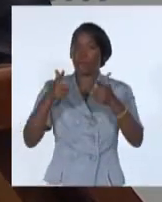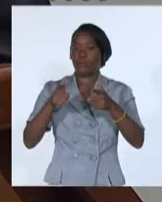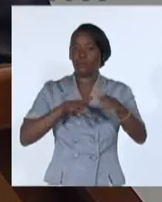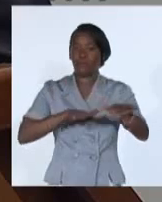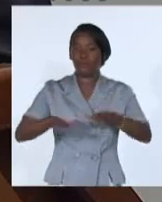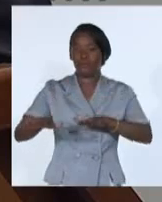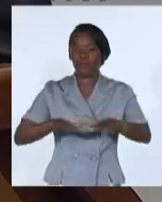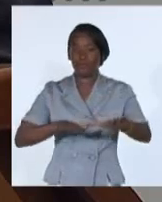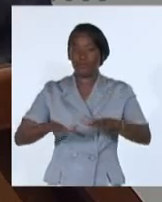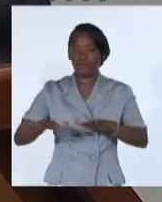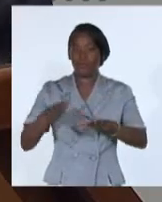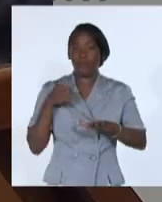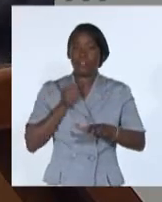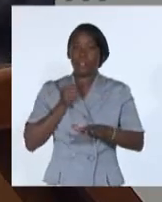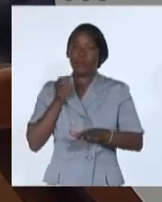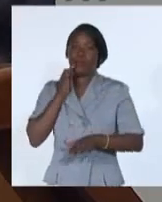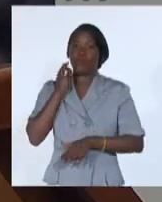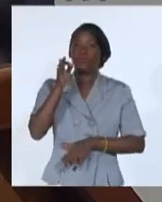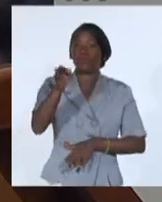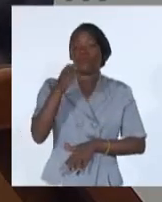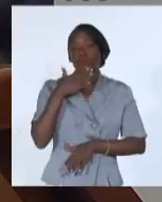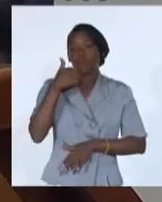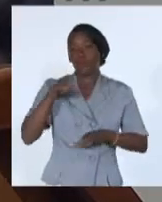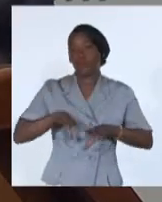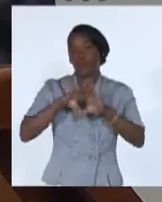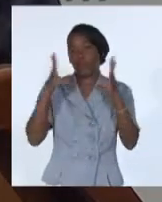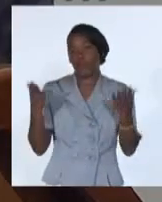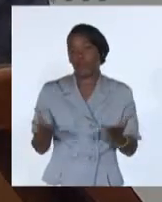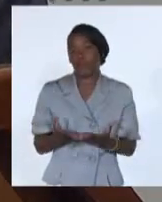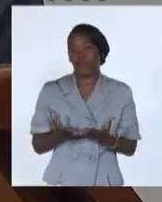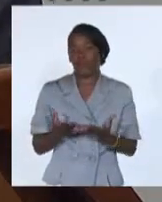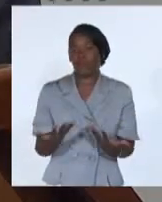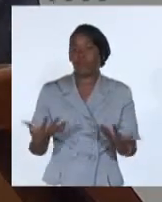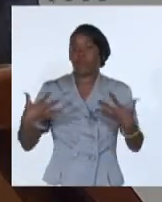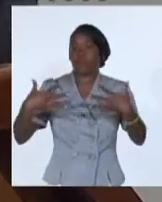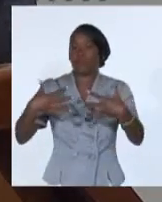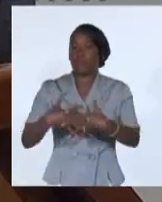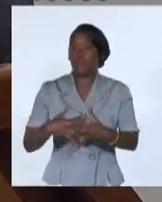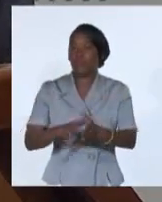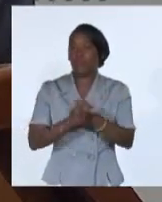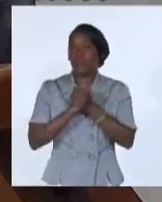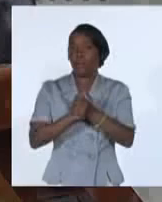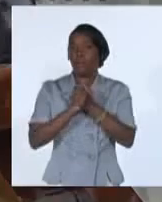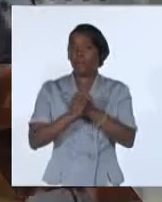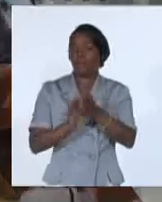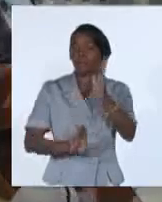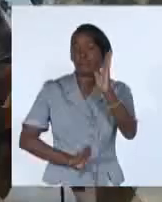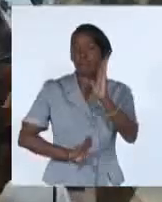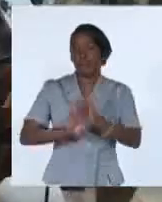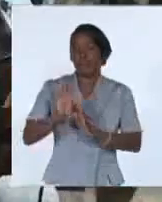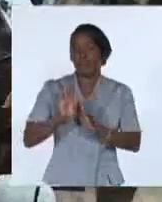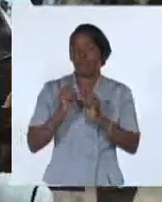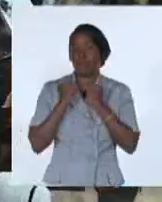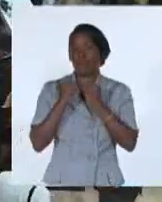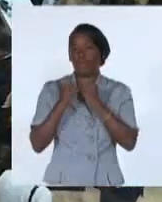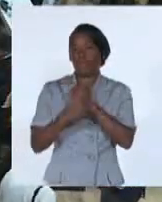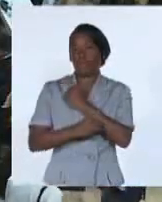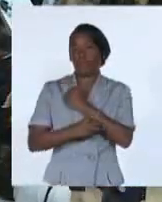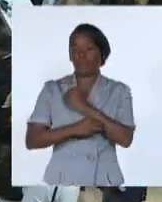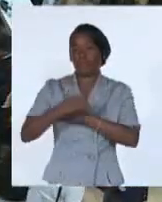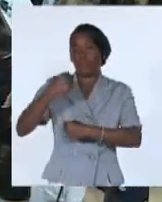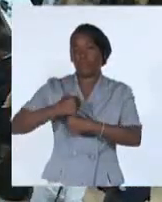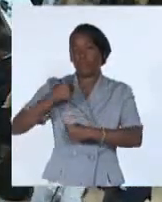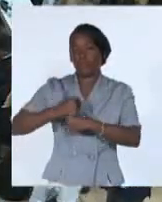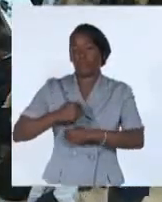Avanzamos hacia un mundo multipolar. La multipolaridad crea nuevas oportunidades para liderazgo a nivel global,